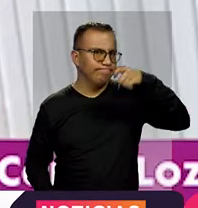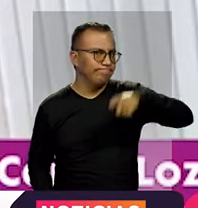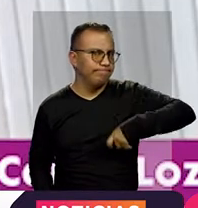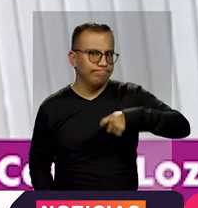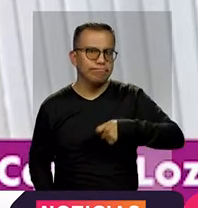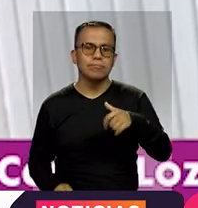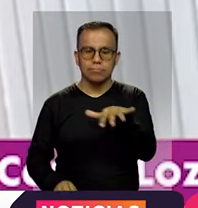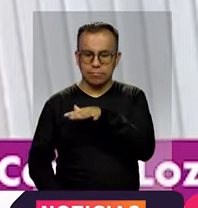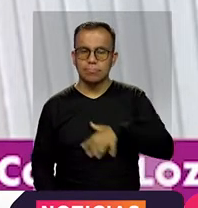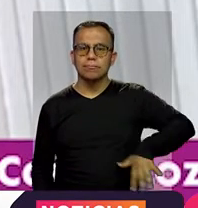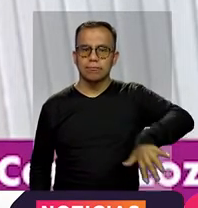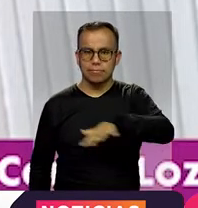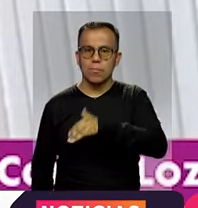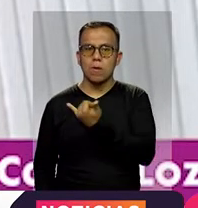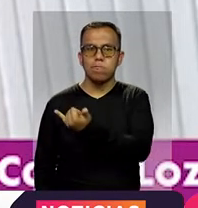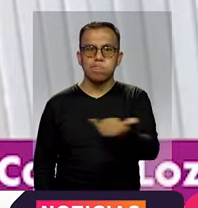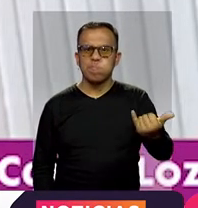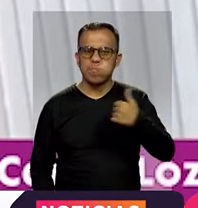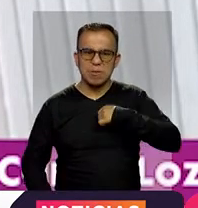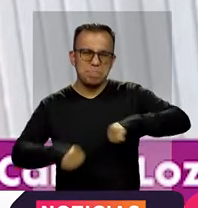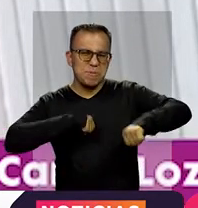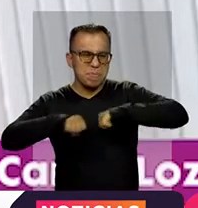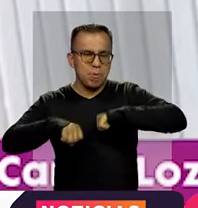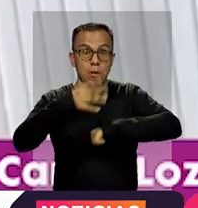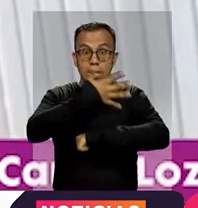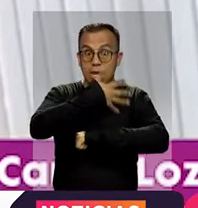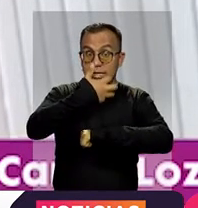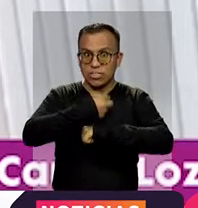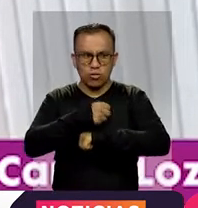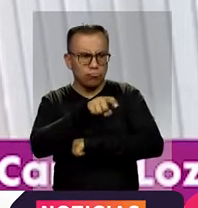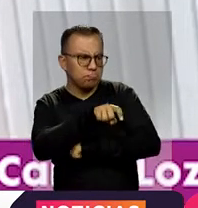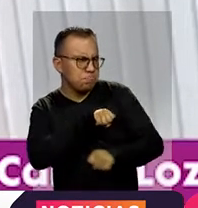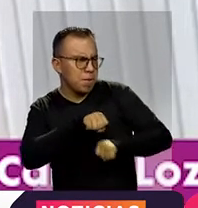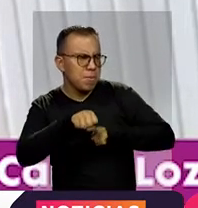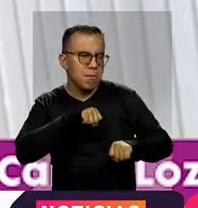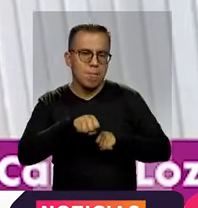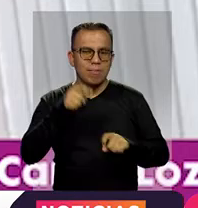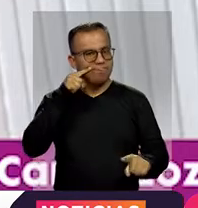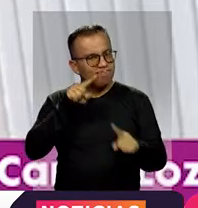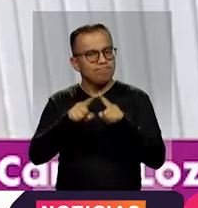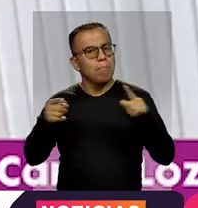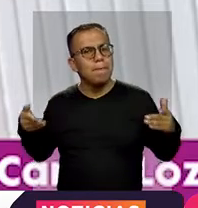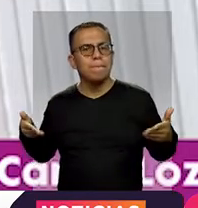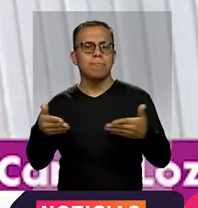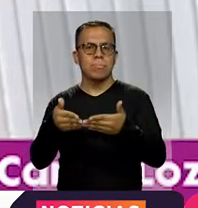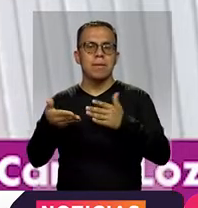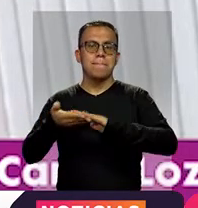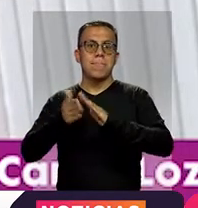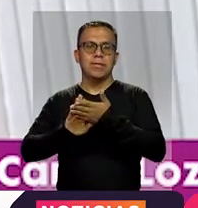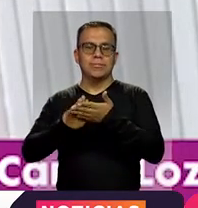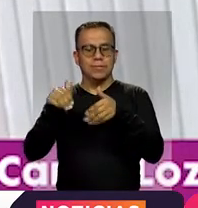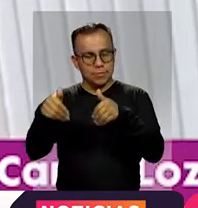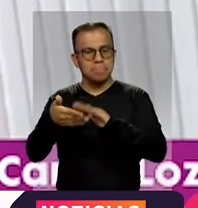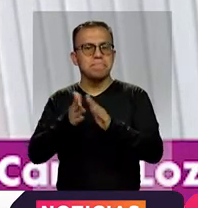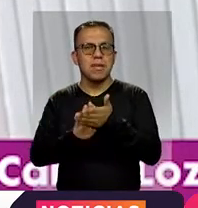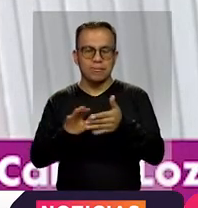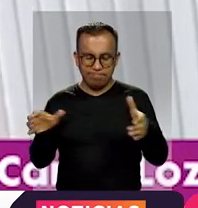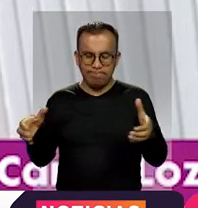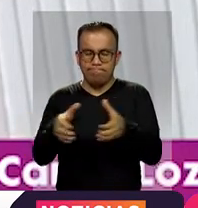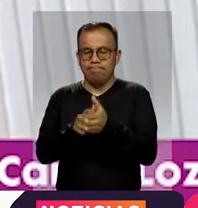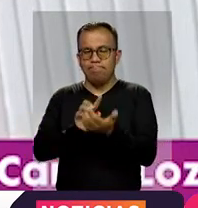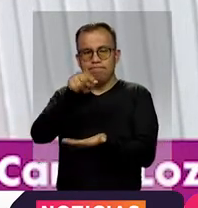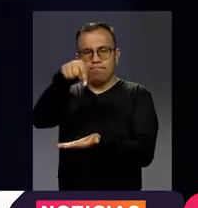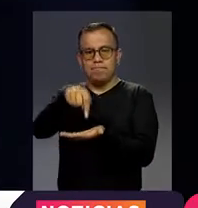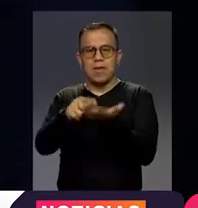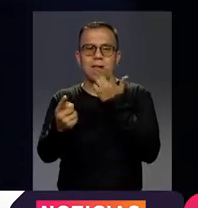Acá tenemos unos gestores culturales que siempre enfocan la paz como un núcleo